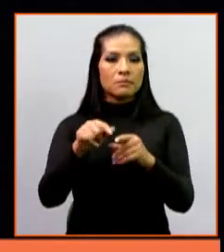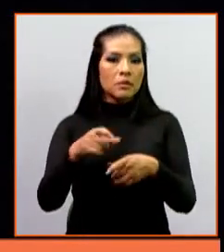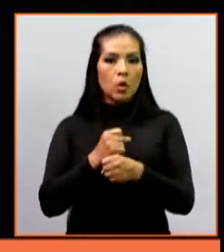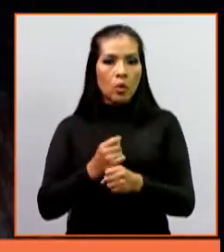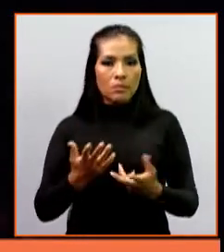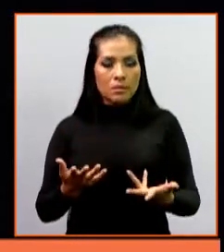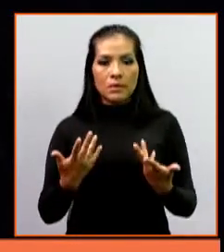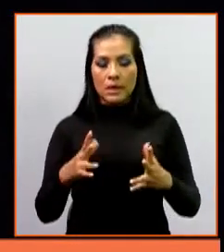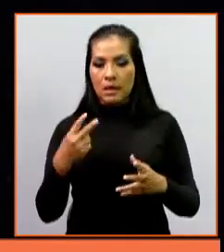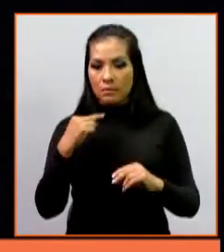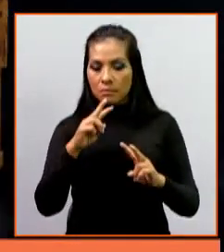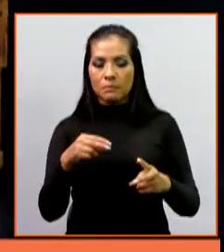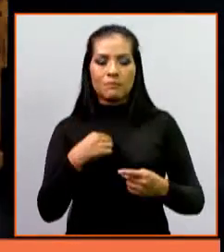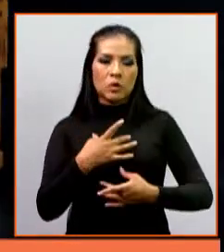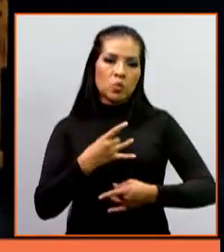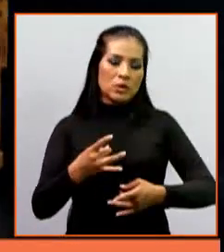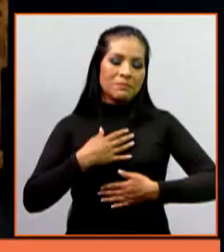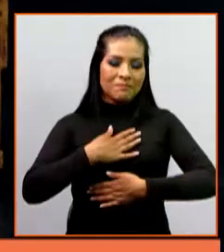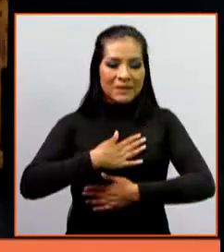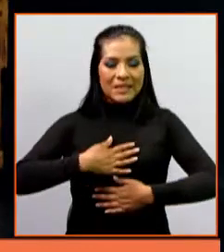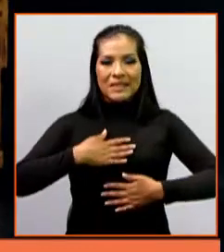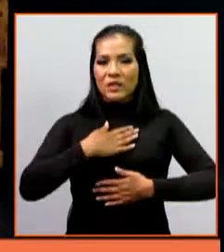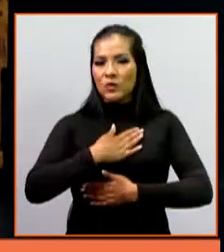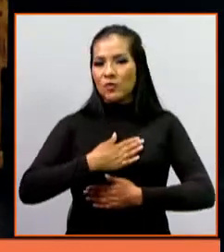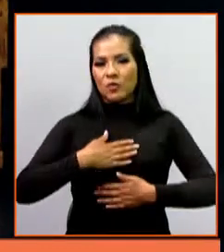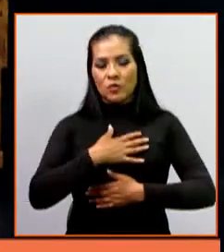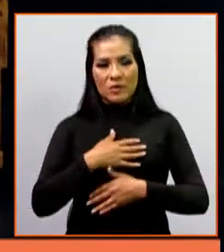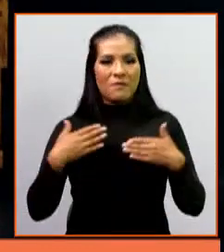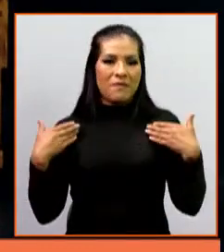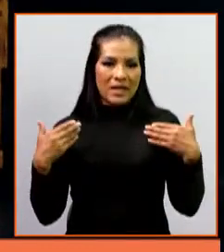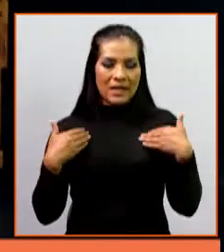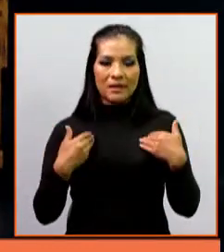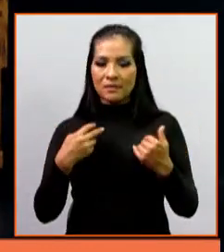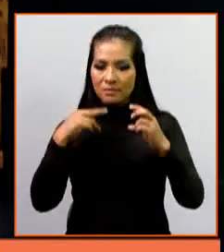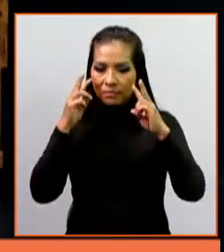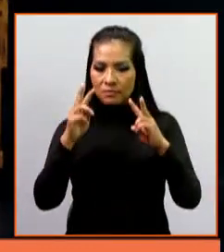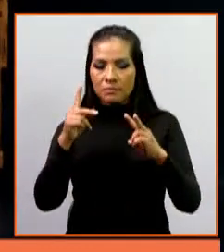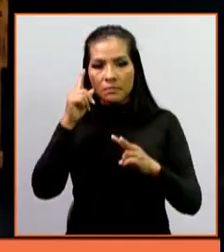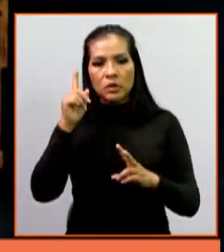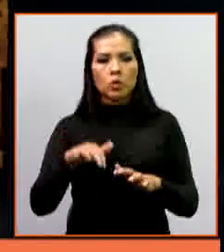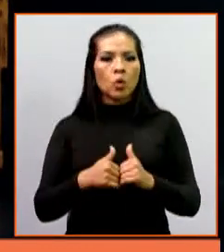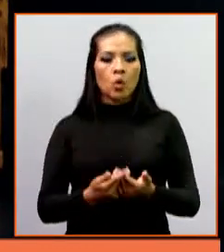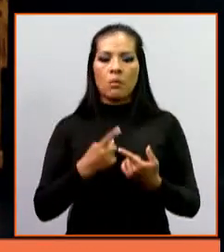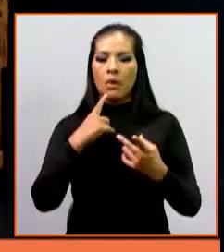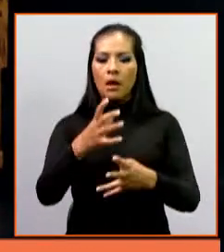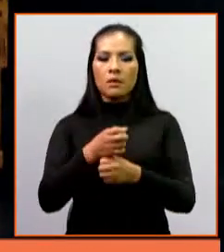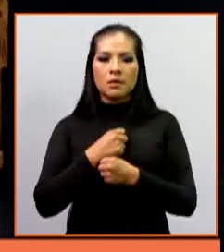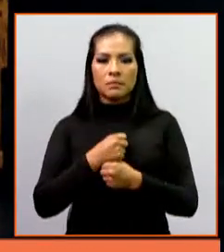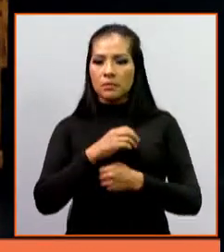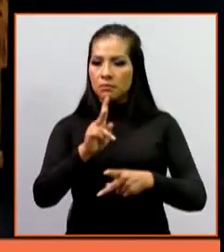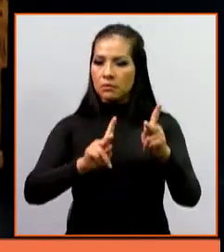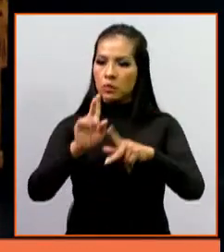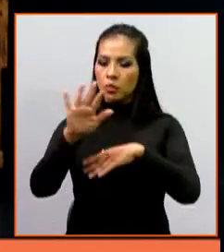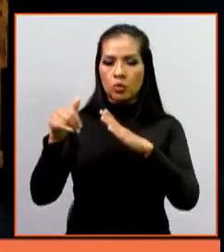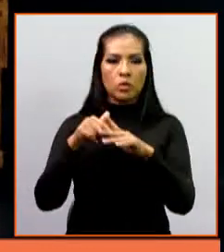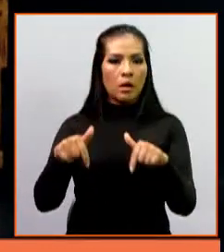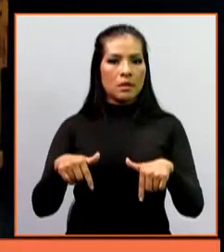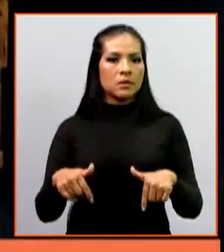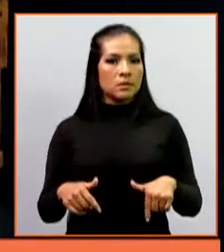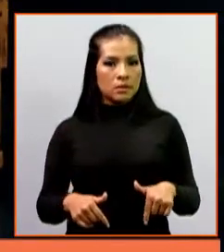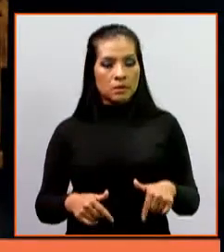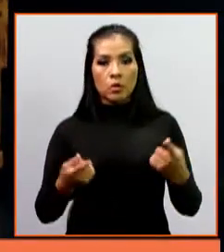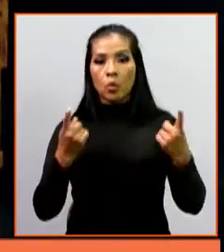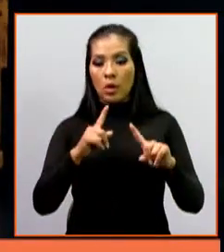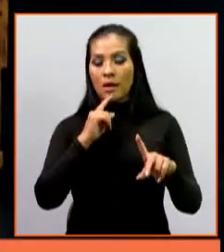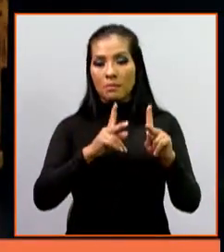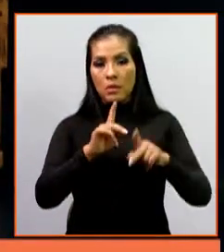da mucho placer hacer y me da mucho placer ver o pensar cómo va a ser la recepción del público de acá. También, ¿no? Esto tiene, cuando uno va y se